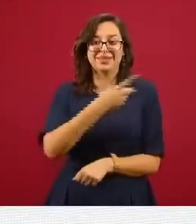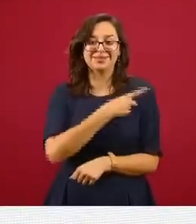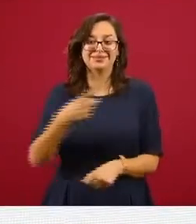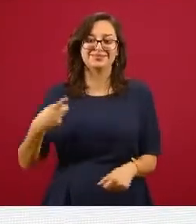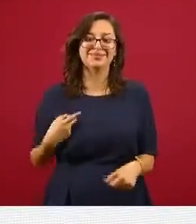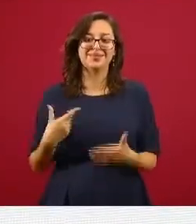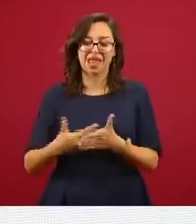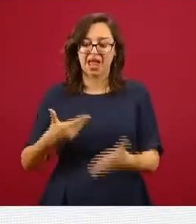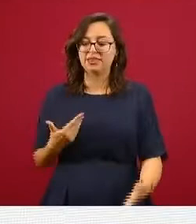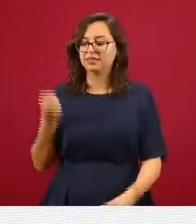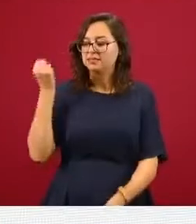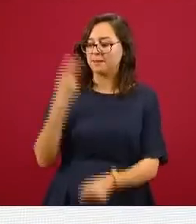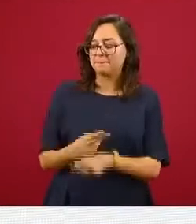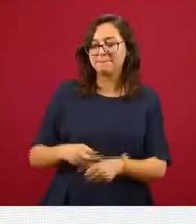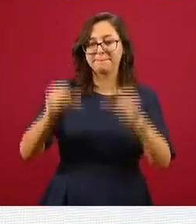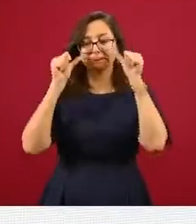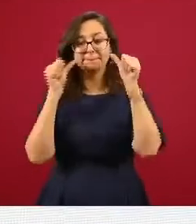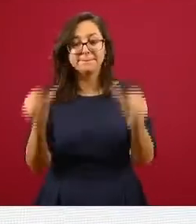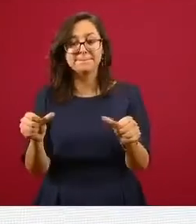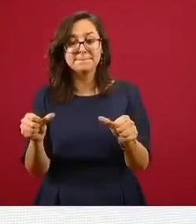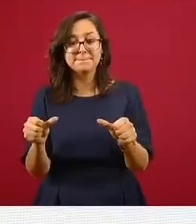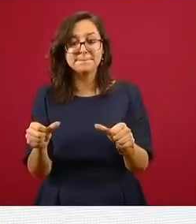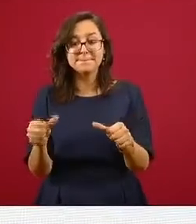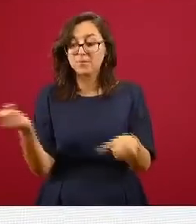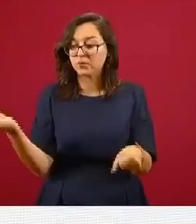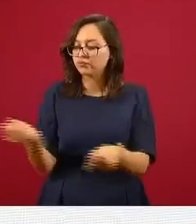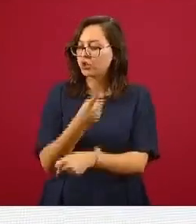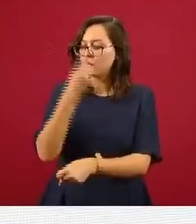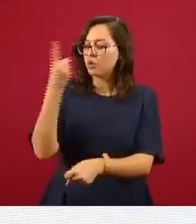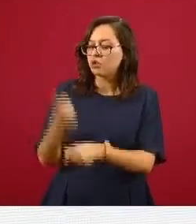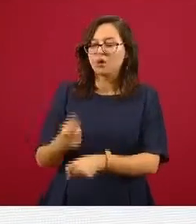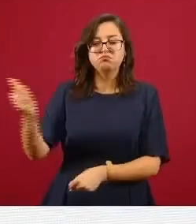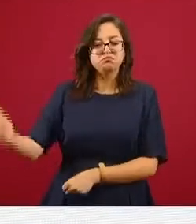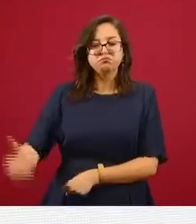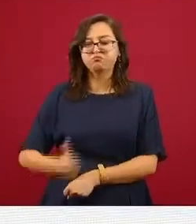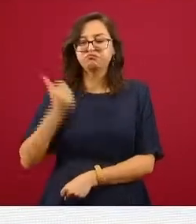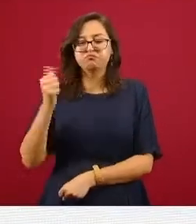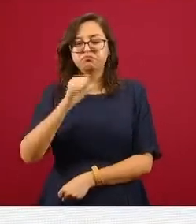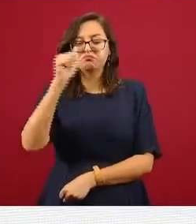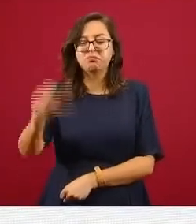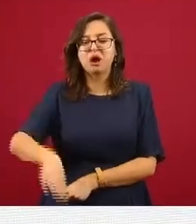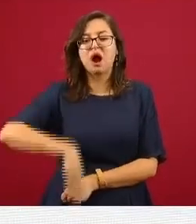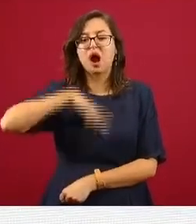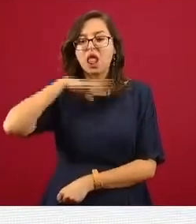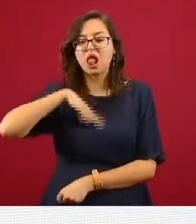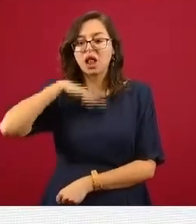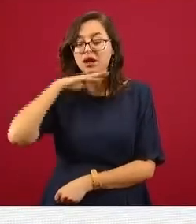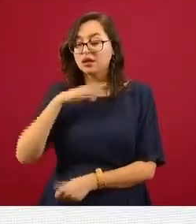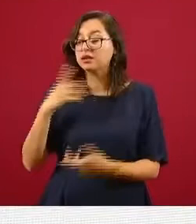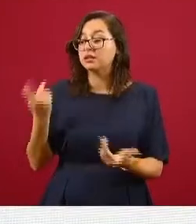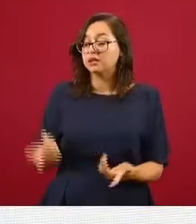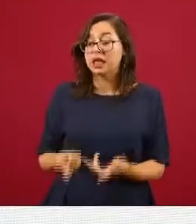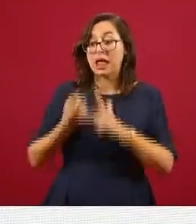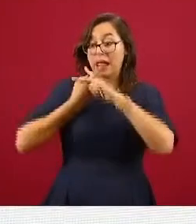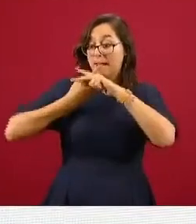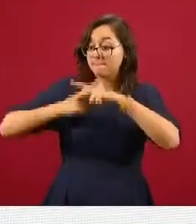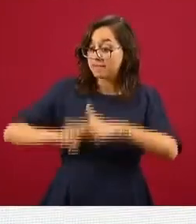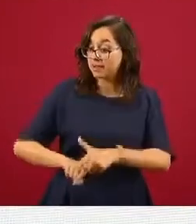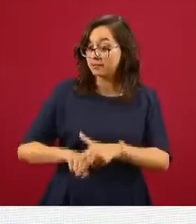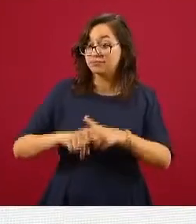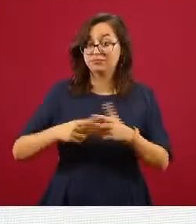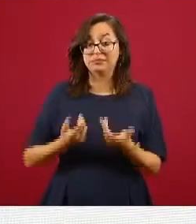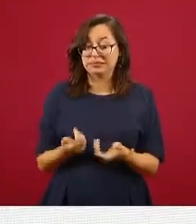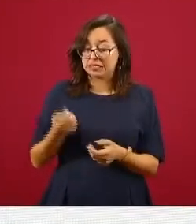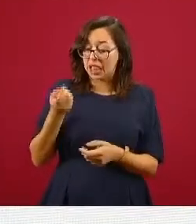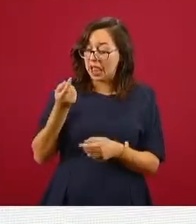tiempo. Si uno no aprovecha el momento de oportunidad de lo que técnicamente llamamos punto de inflexión de la curva epidémica,